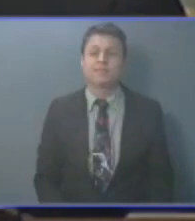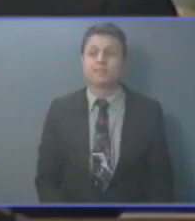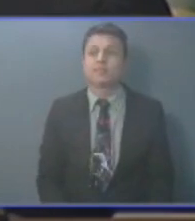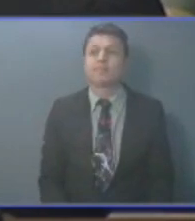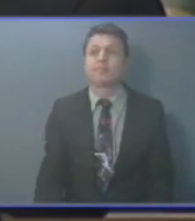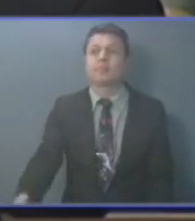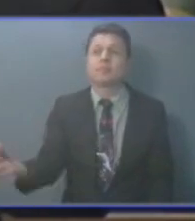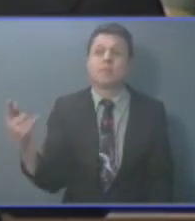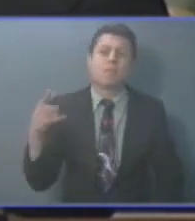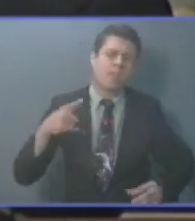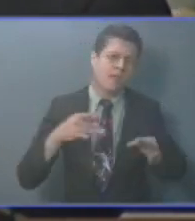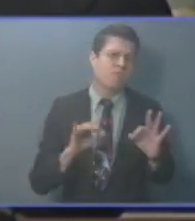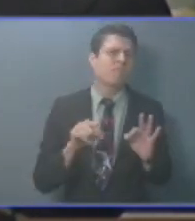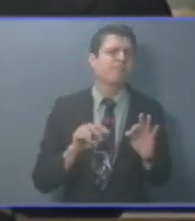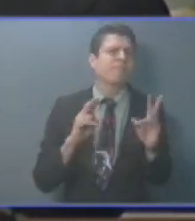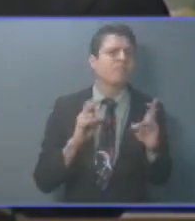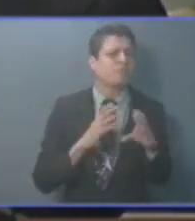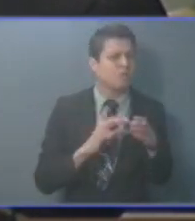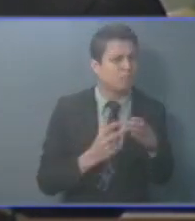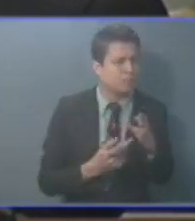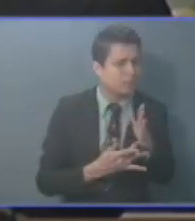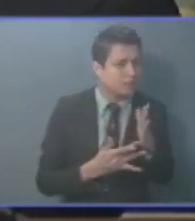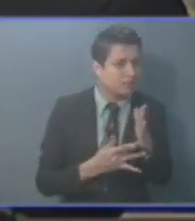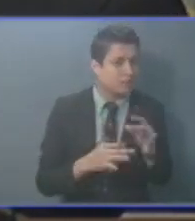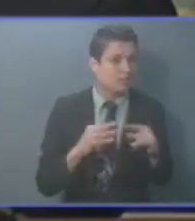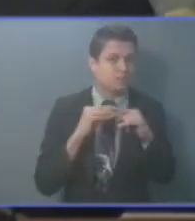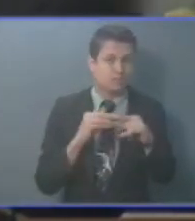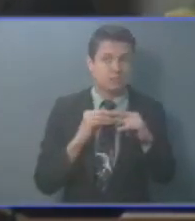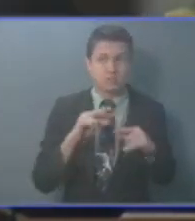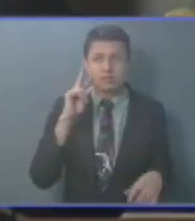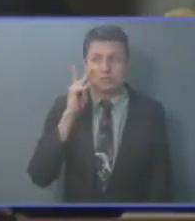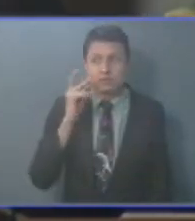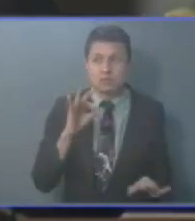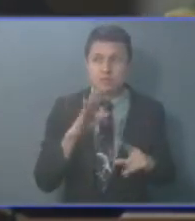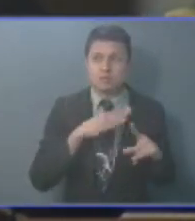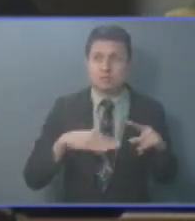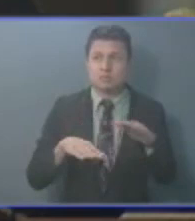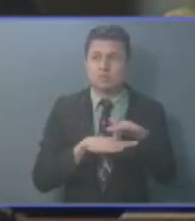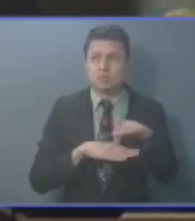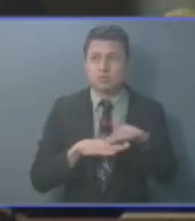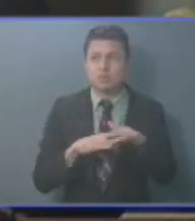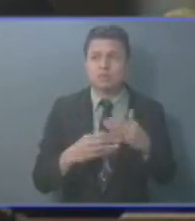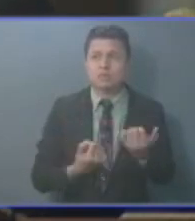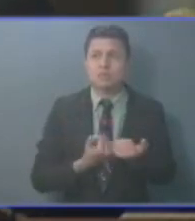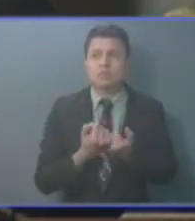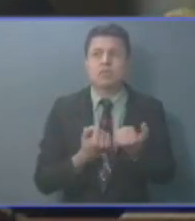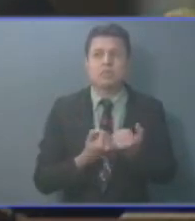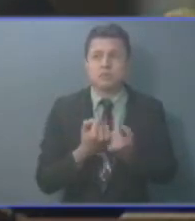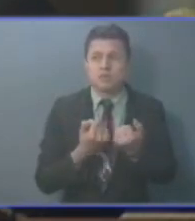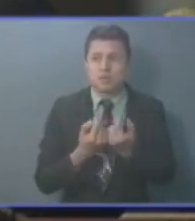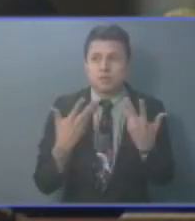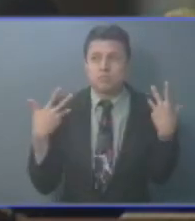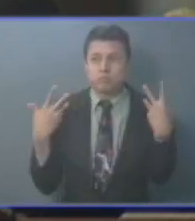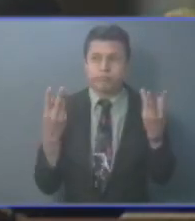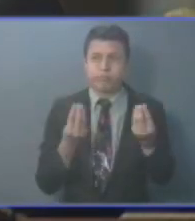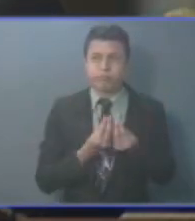que la naturaleza de este comité es esencialmente ciudadano,